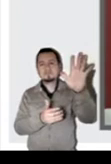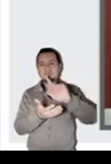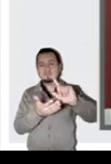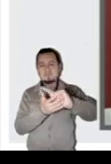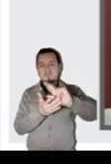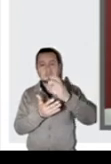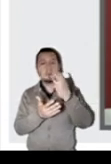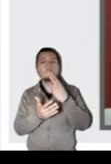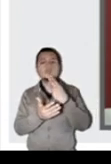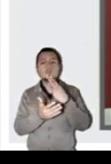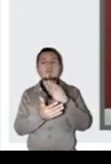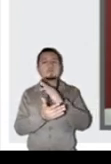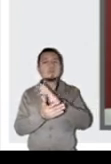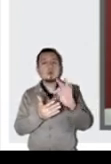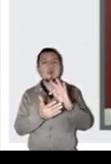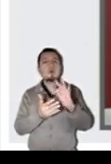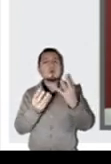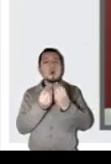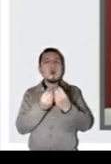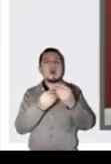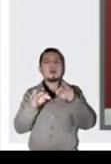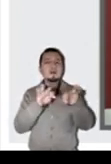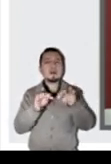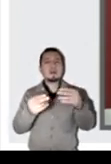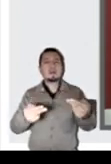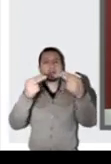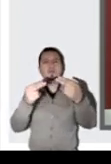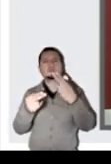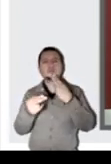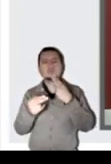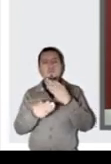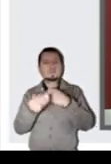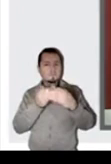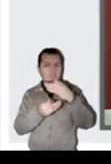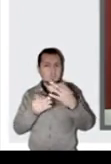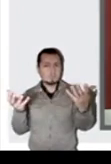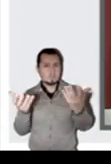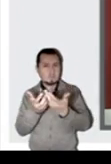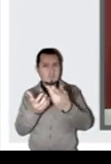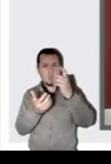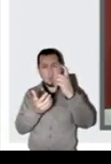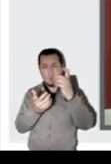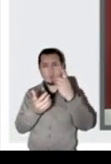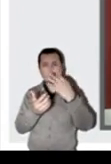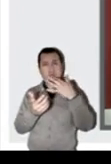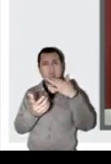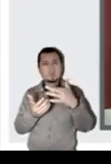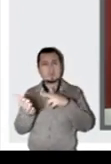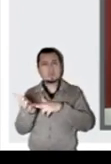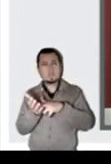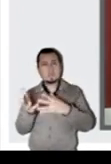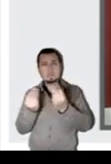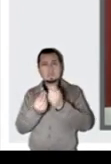el uso público urbano el uso industrial y todos los usos que descargan aguas negras hoy de manera